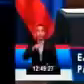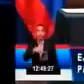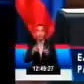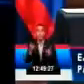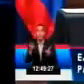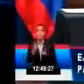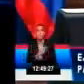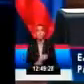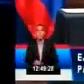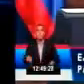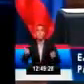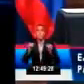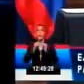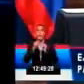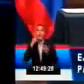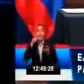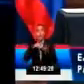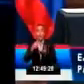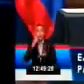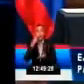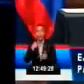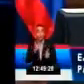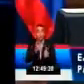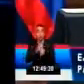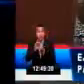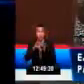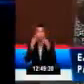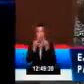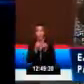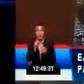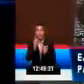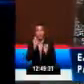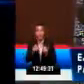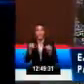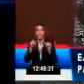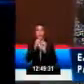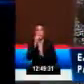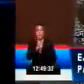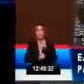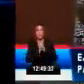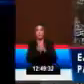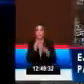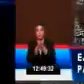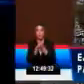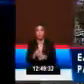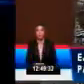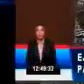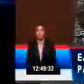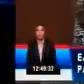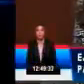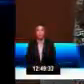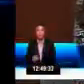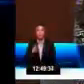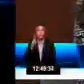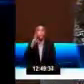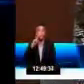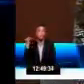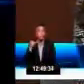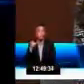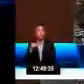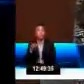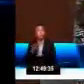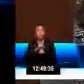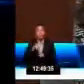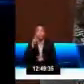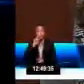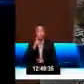un agravante más si el violador es alguien cercano a la víctima. Generalmente los temas de violencia sexual o de violación se refieren a